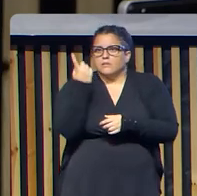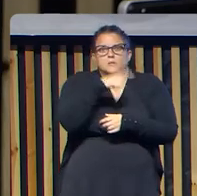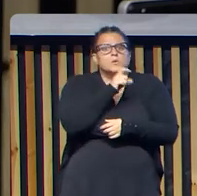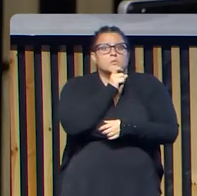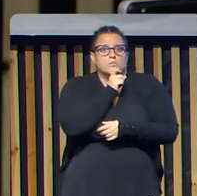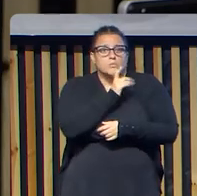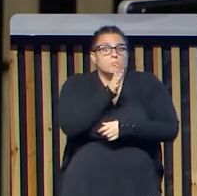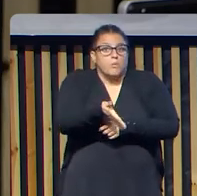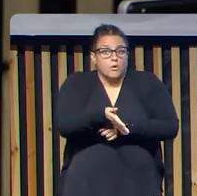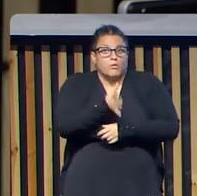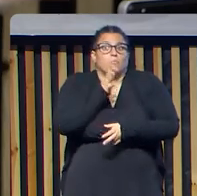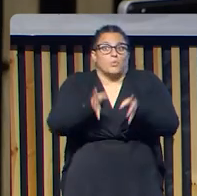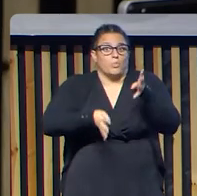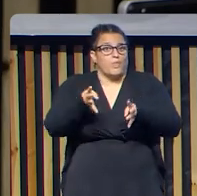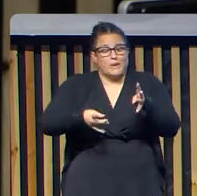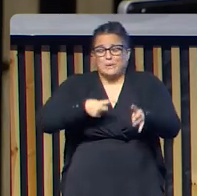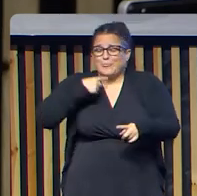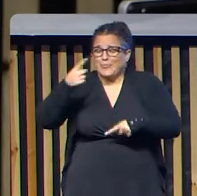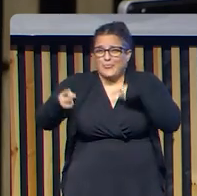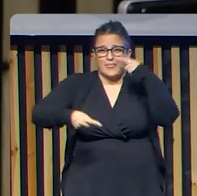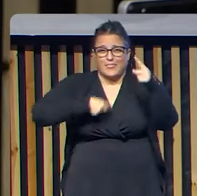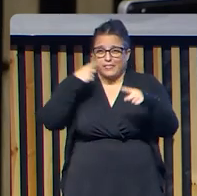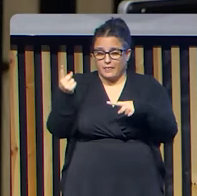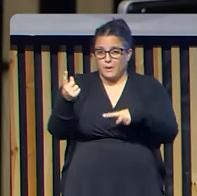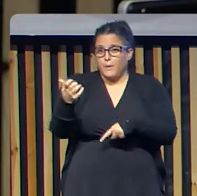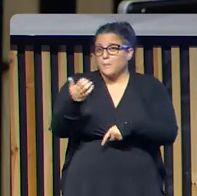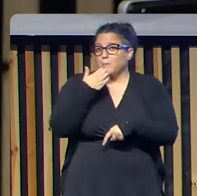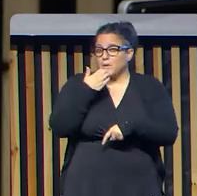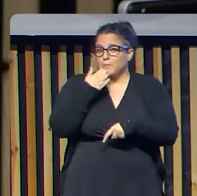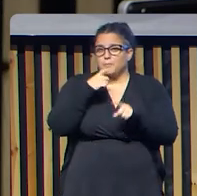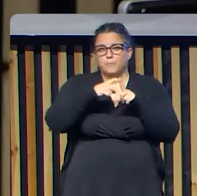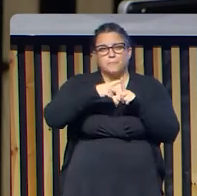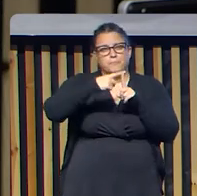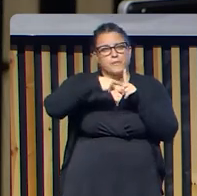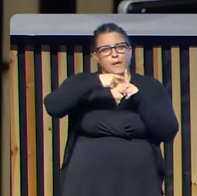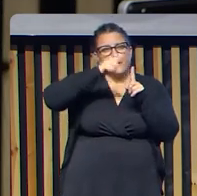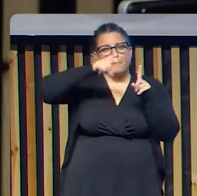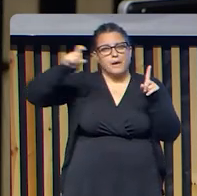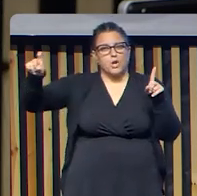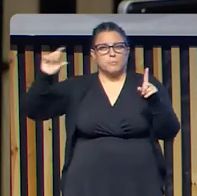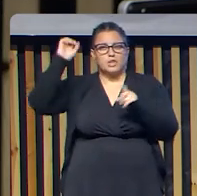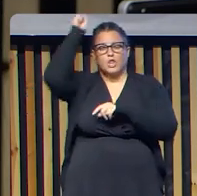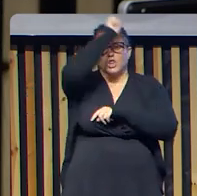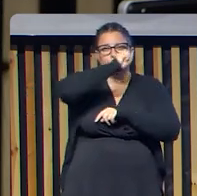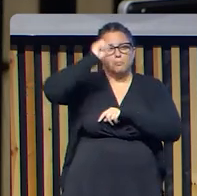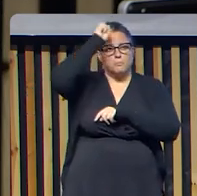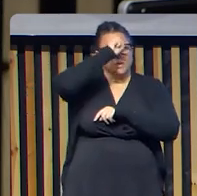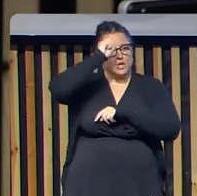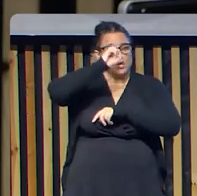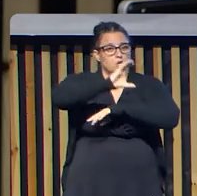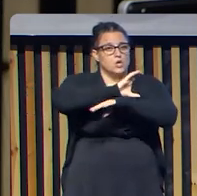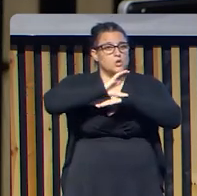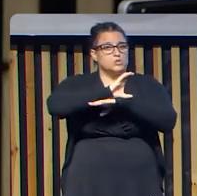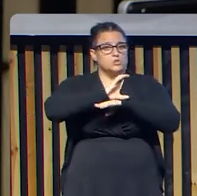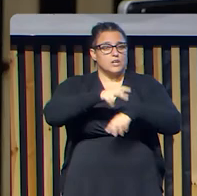lo está diciendo lo está diciendo por ejemplo en el barómetro de opinión que instauró el consejo general